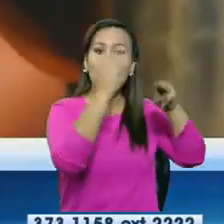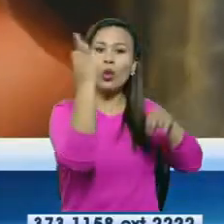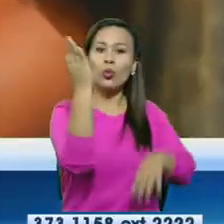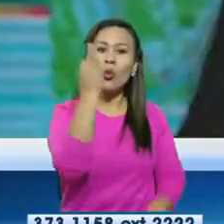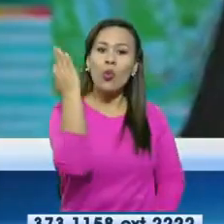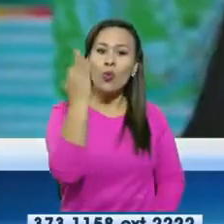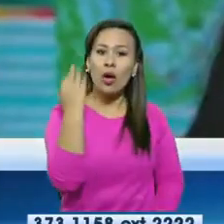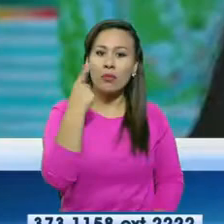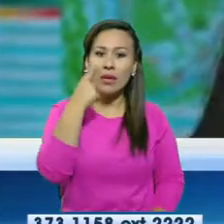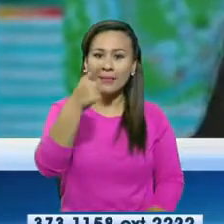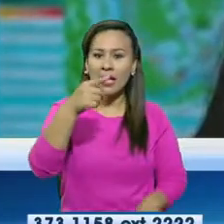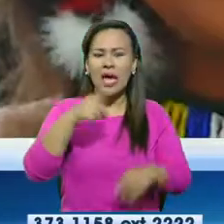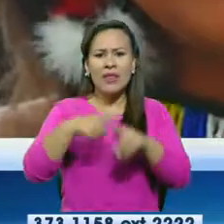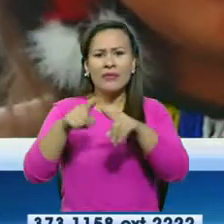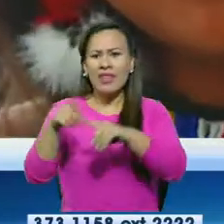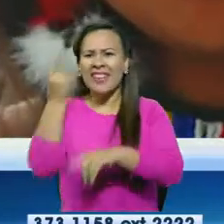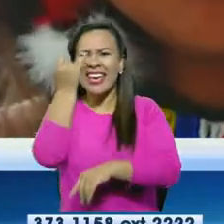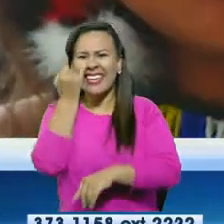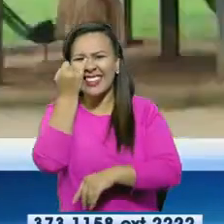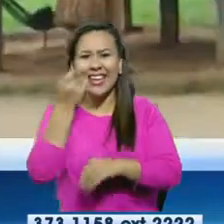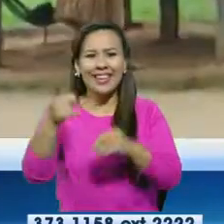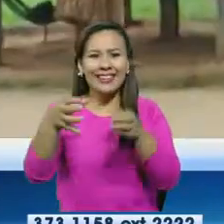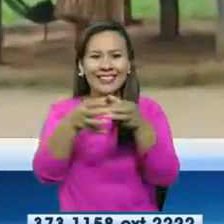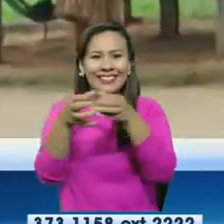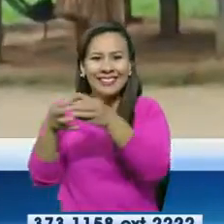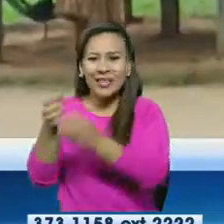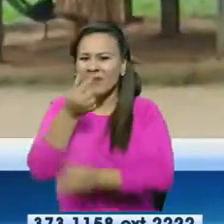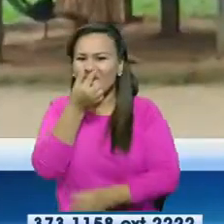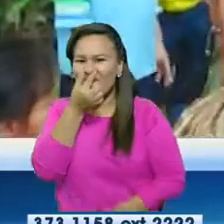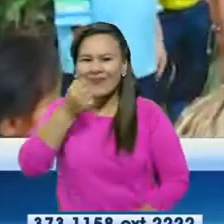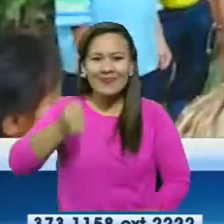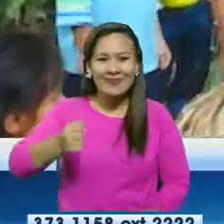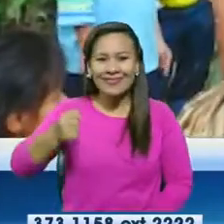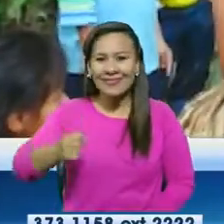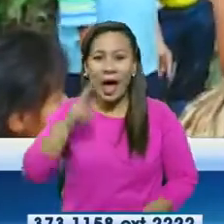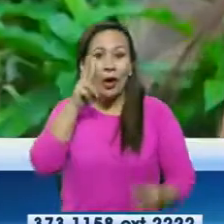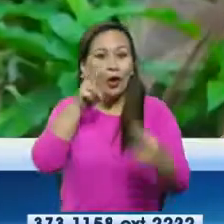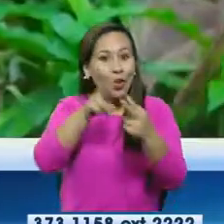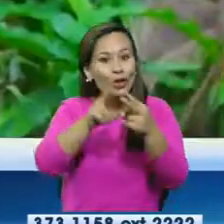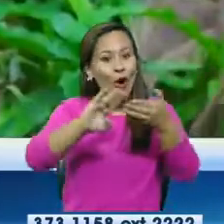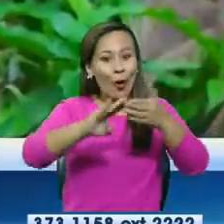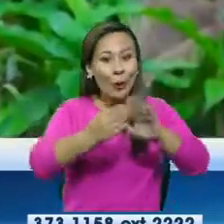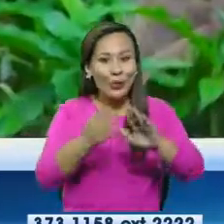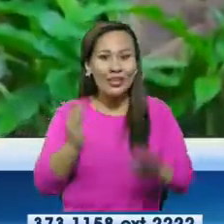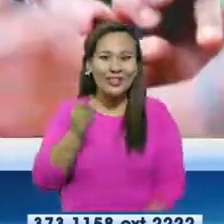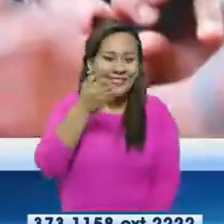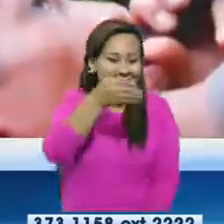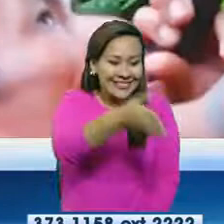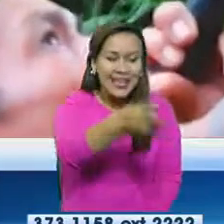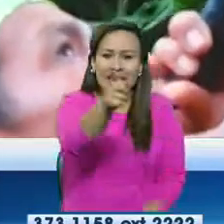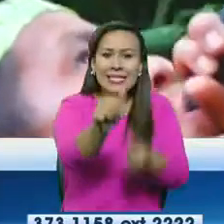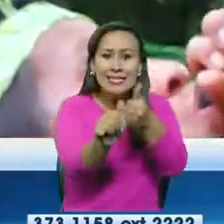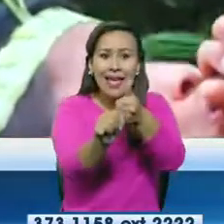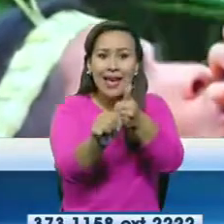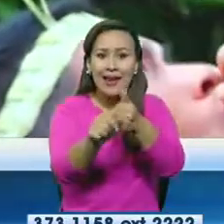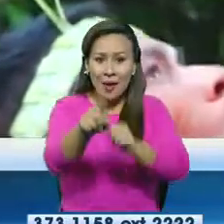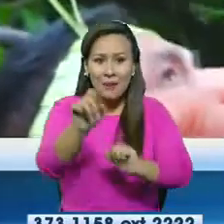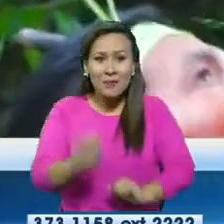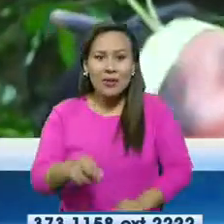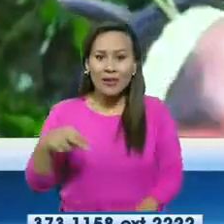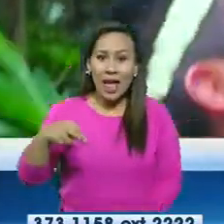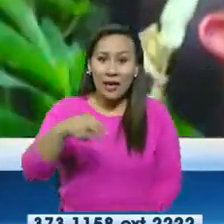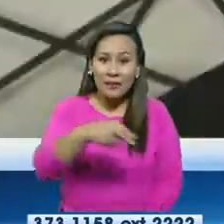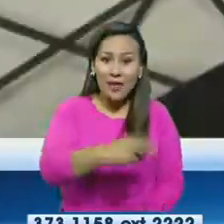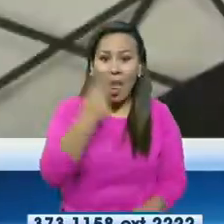7 nacionalidades indígenas de nuestro país. Ir a las comunidades para conocer de cerca su cultura es otra actividad que se puede